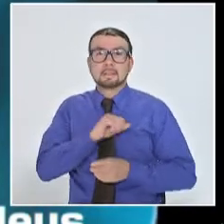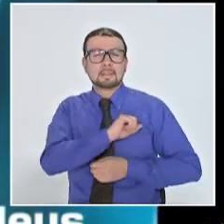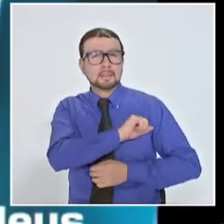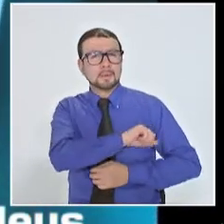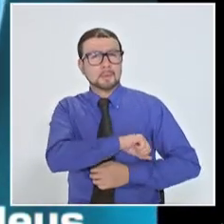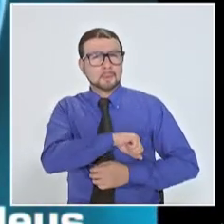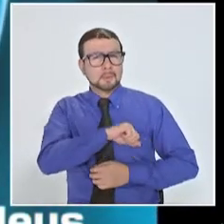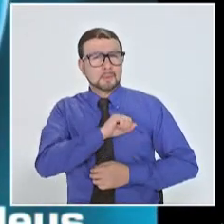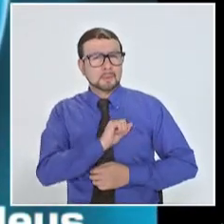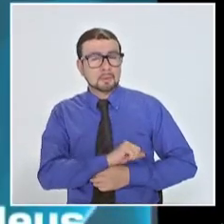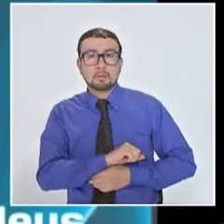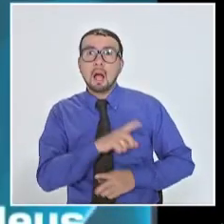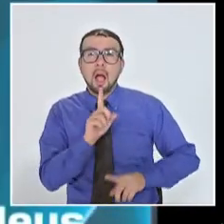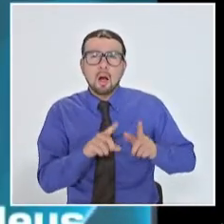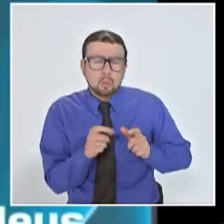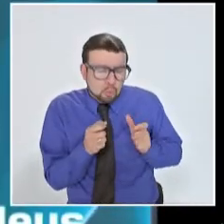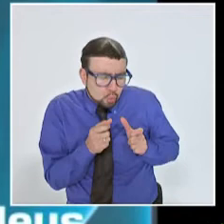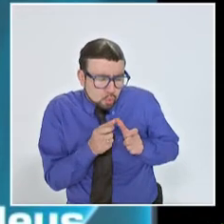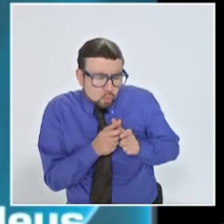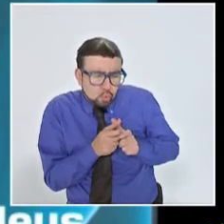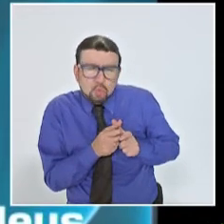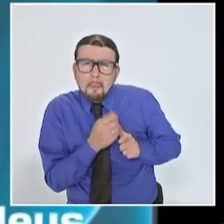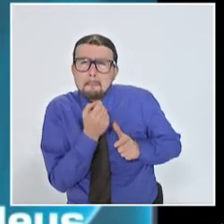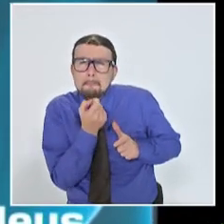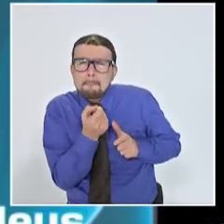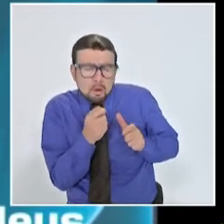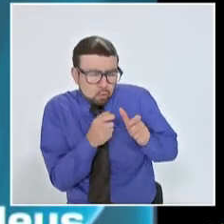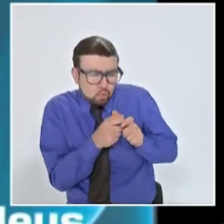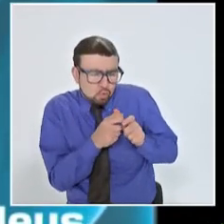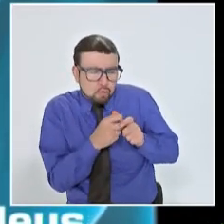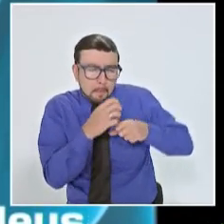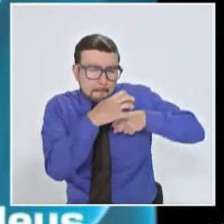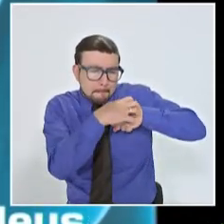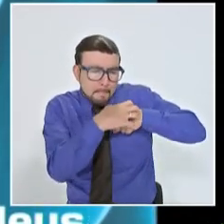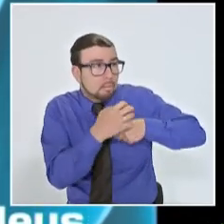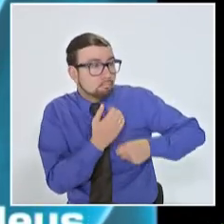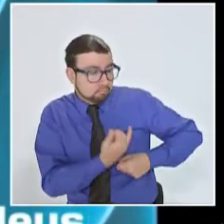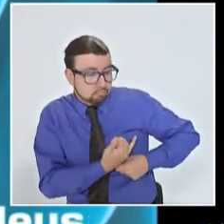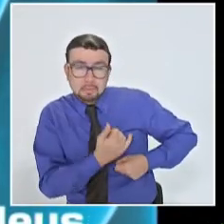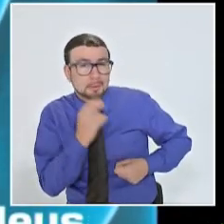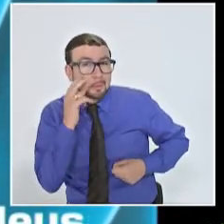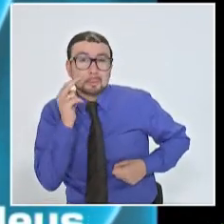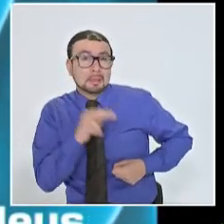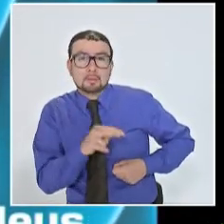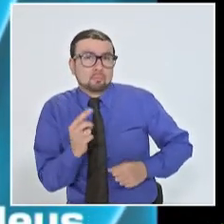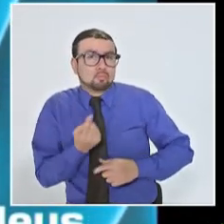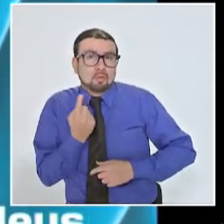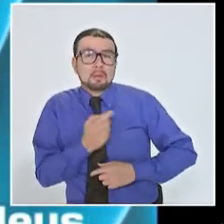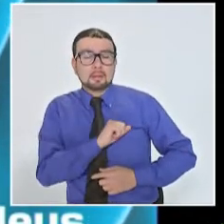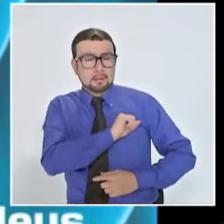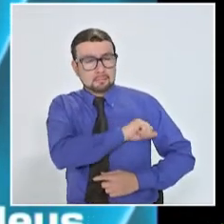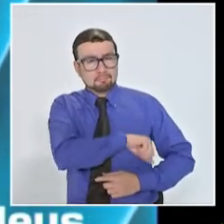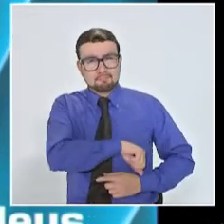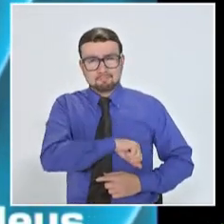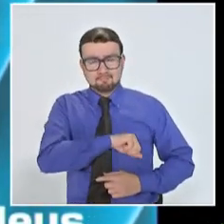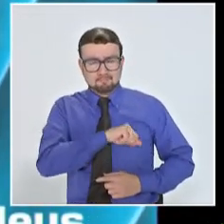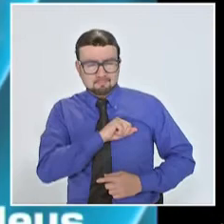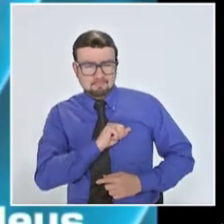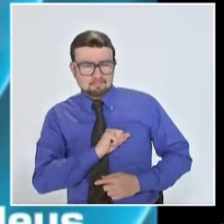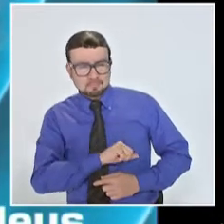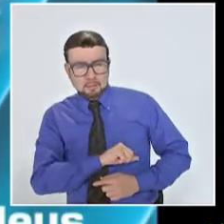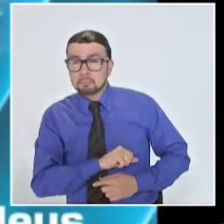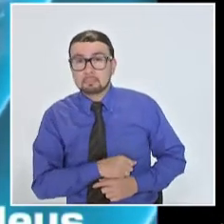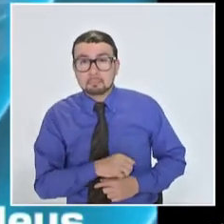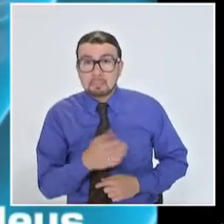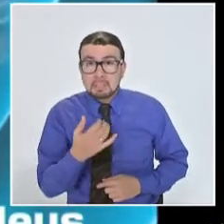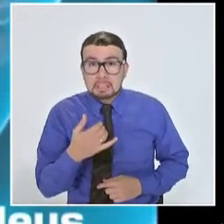Y hay muchas masas que son muy pequeñas y no se logran observar sino por ecografía. Después de que yo le hago